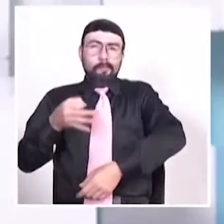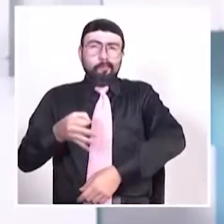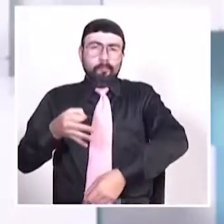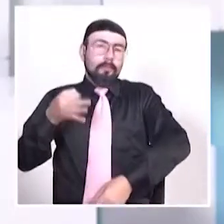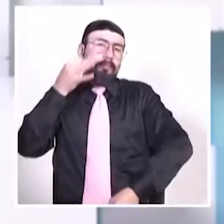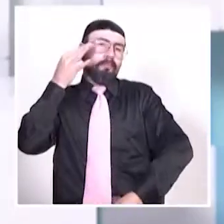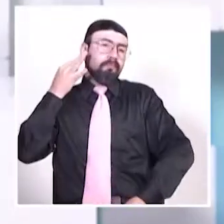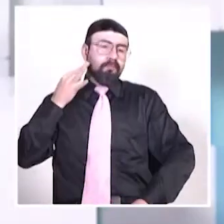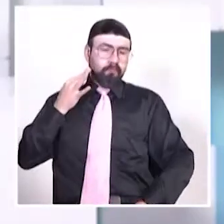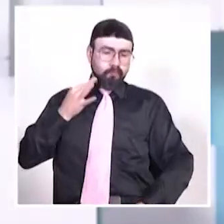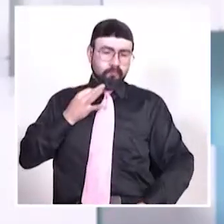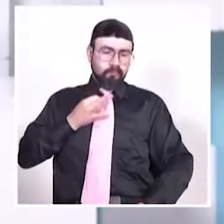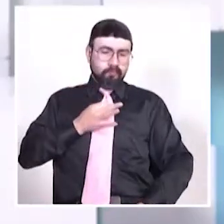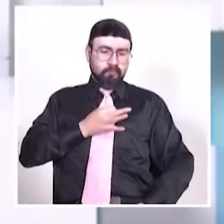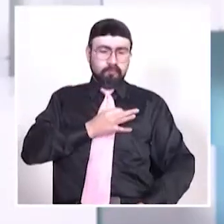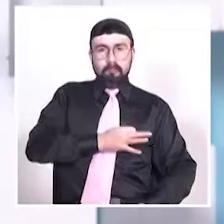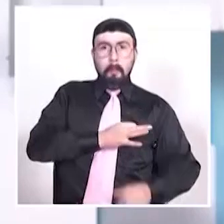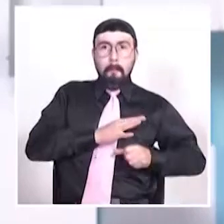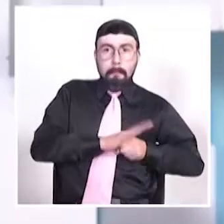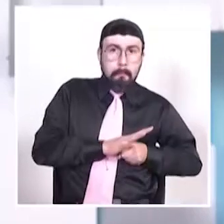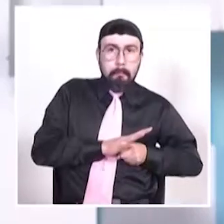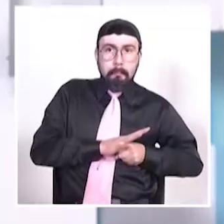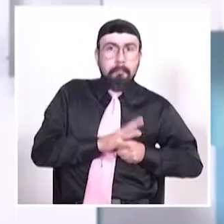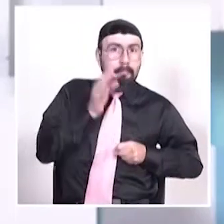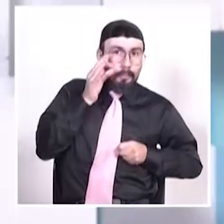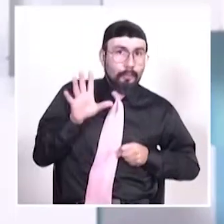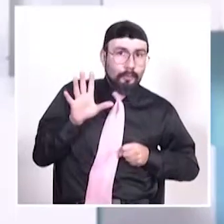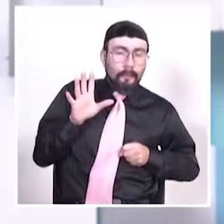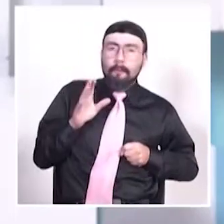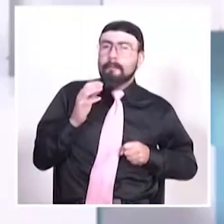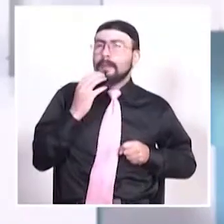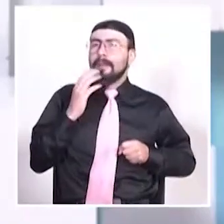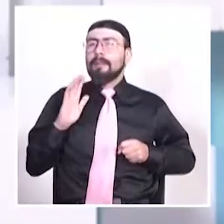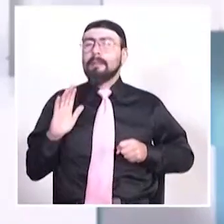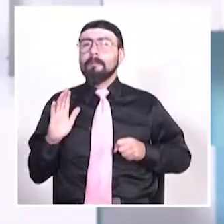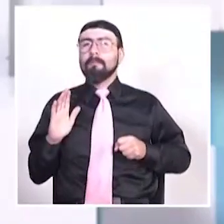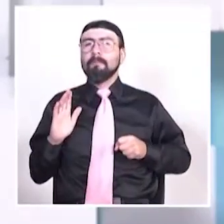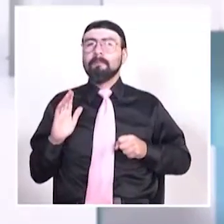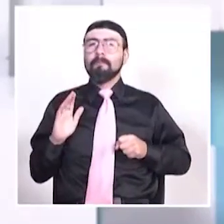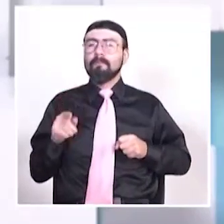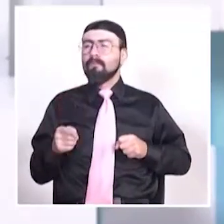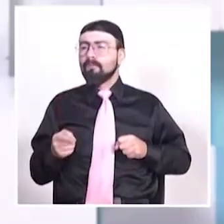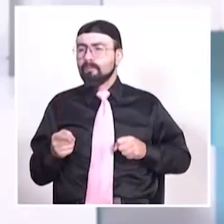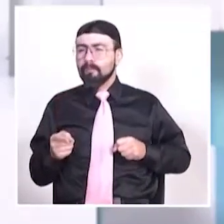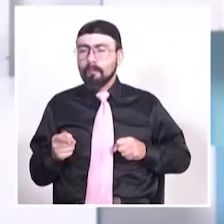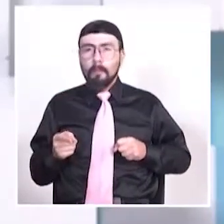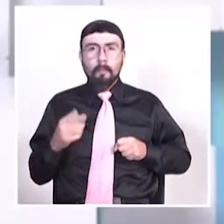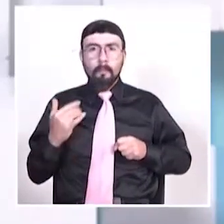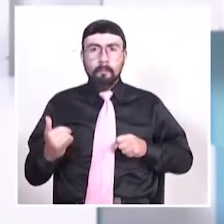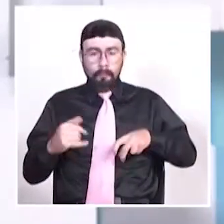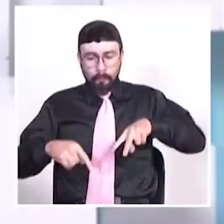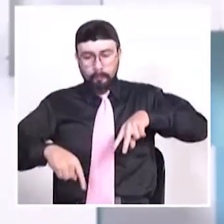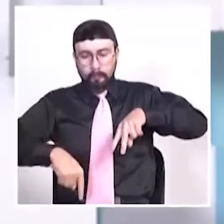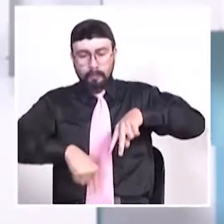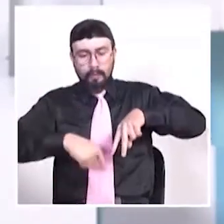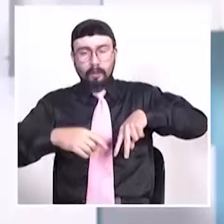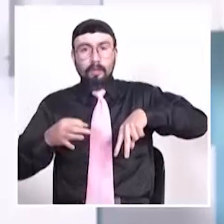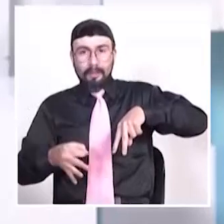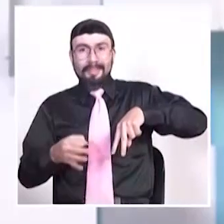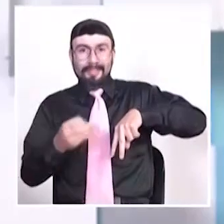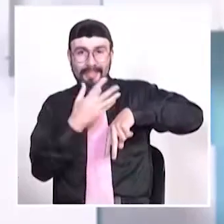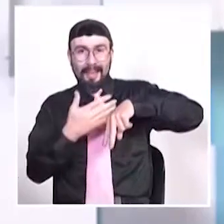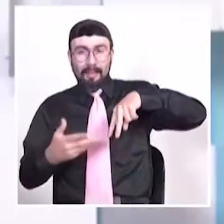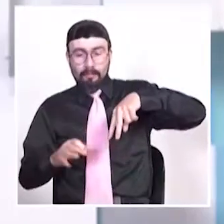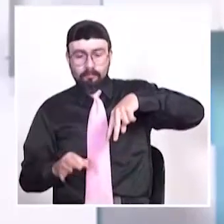digamos, de de los miembros inferiores, puede llegar a los